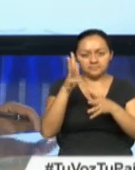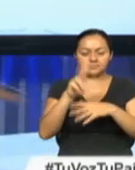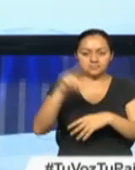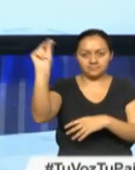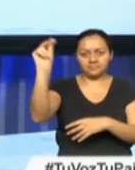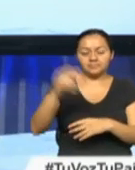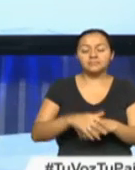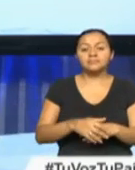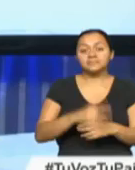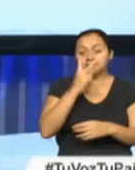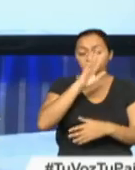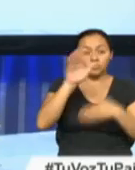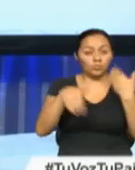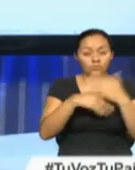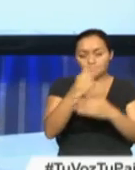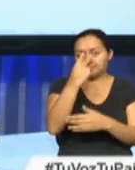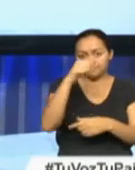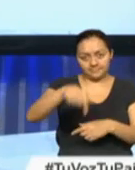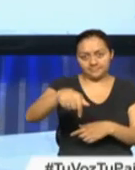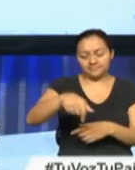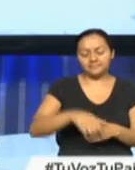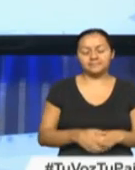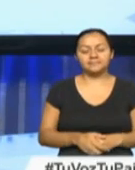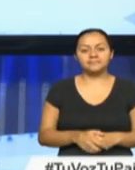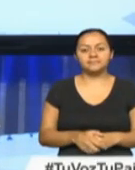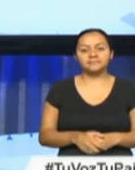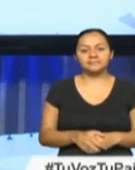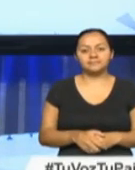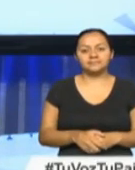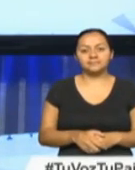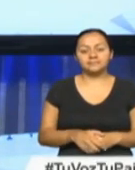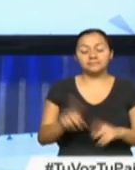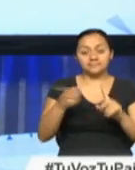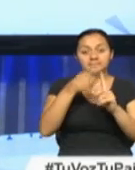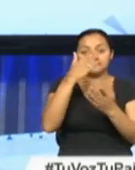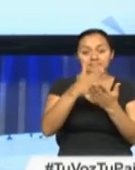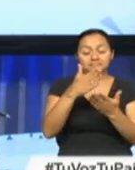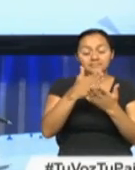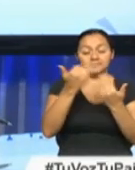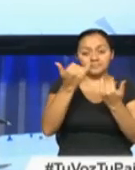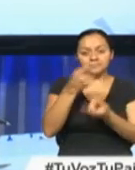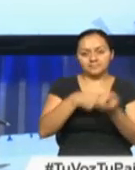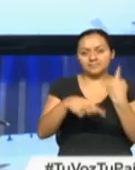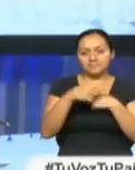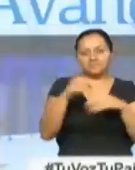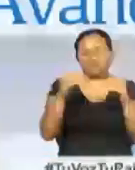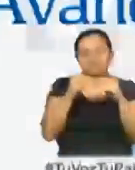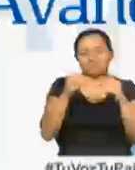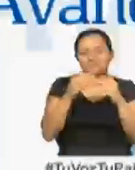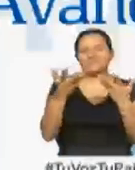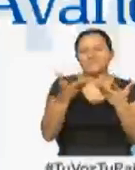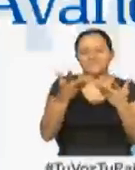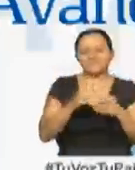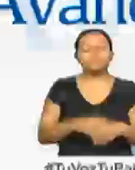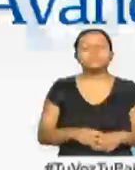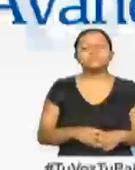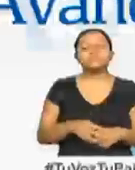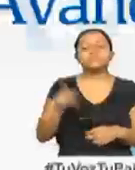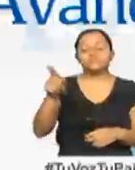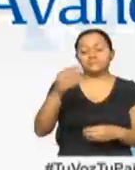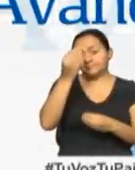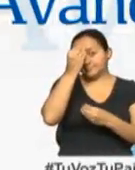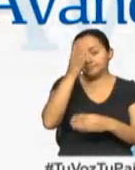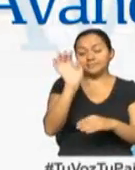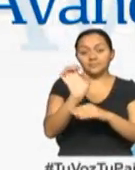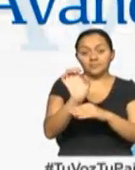horas. Todo eso usted lo va a poder ver a través de la señal de Tele Ciudadana. Momento de hacer nuestra primera pausa, pero cuando regresemos, les